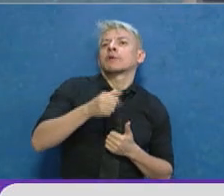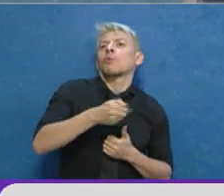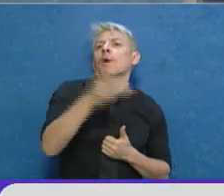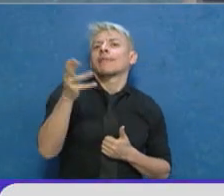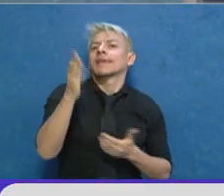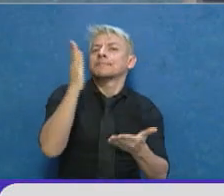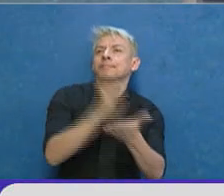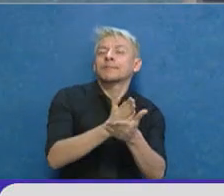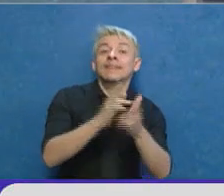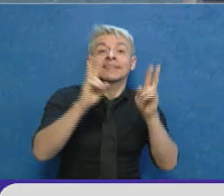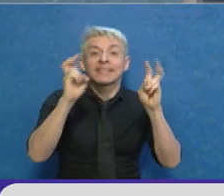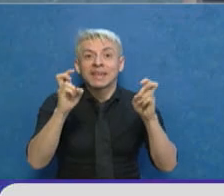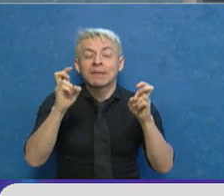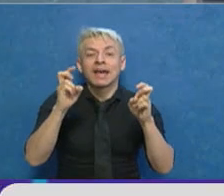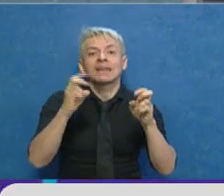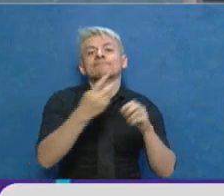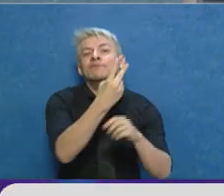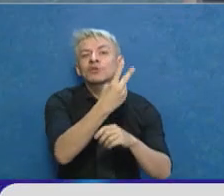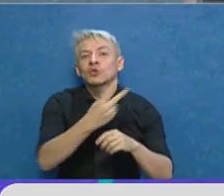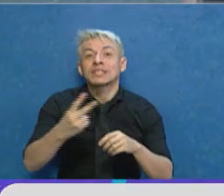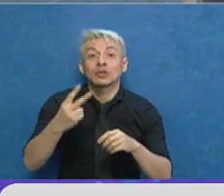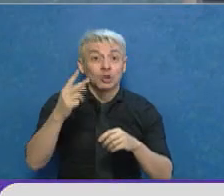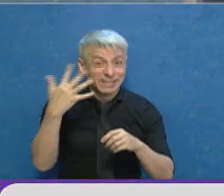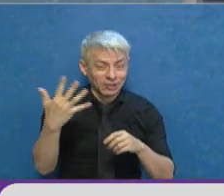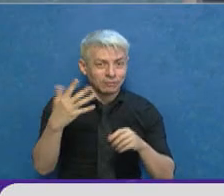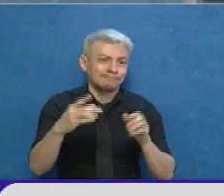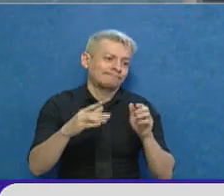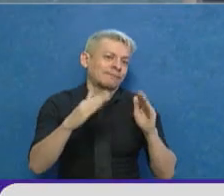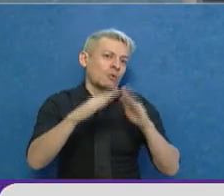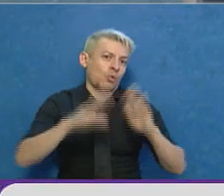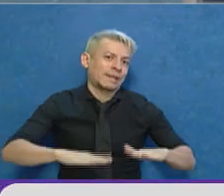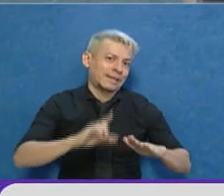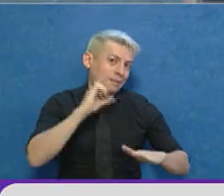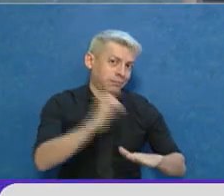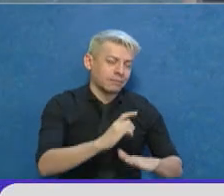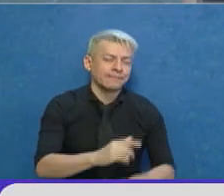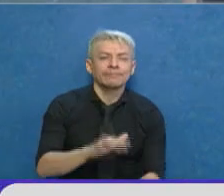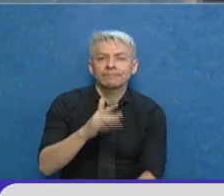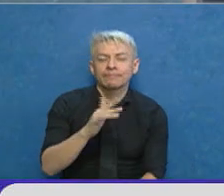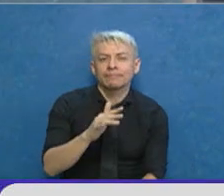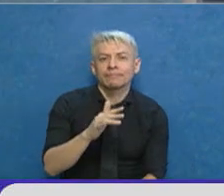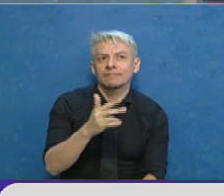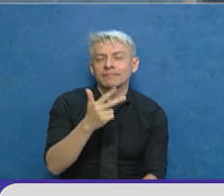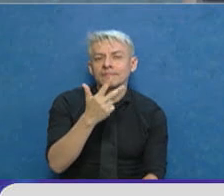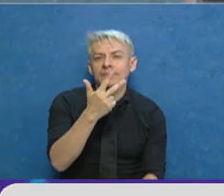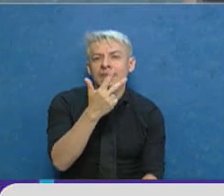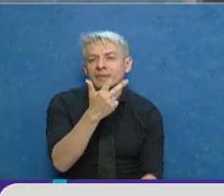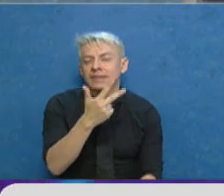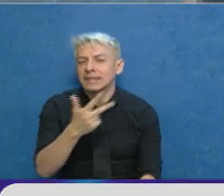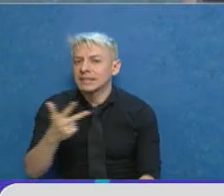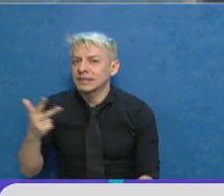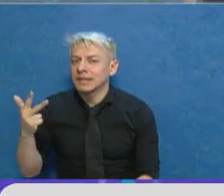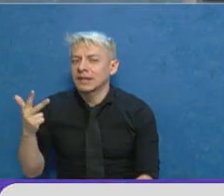condenadas hay por el 205. Exactamente, por violar aproximadamente la 300,